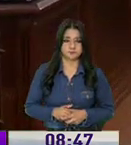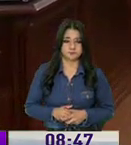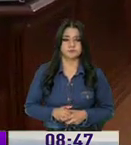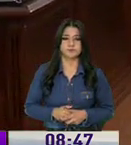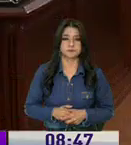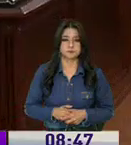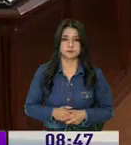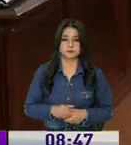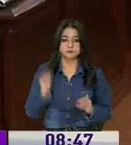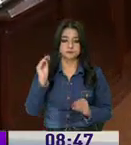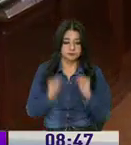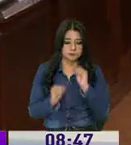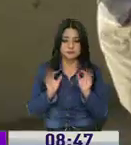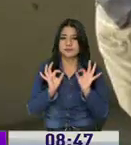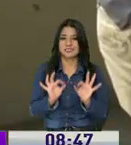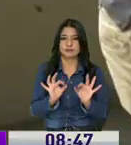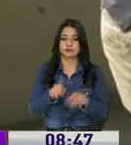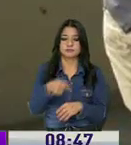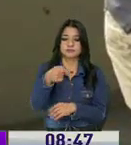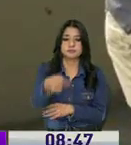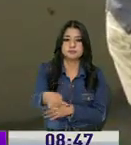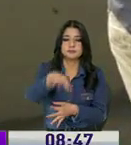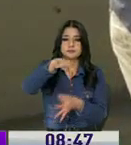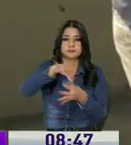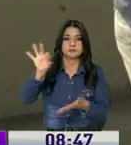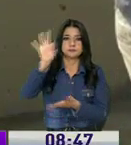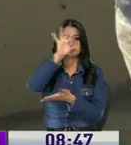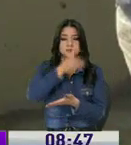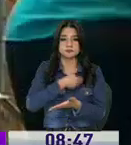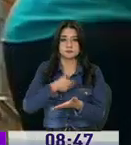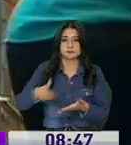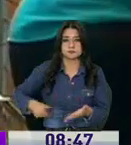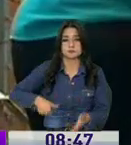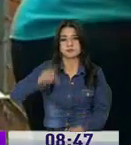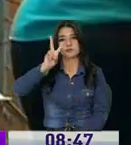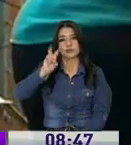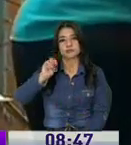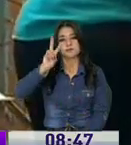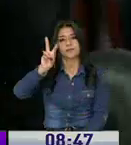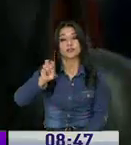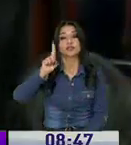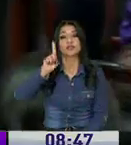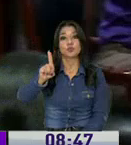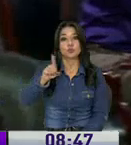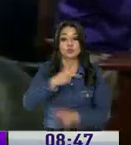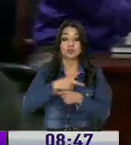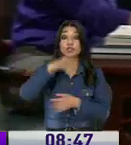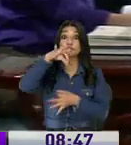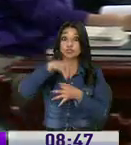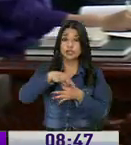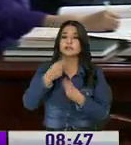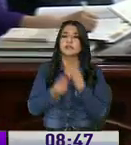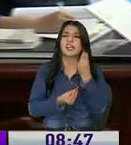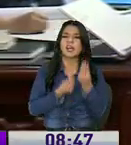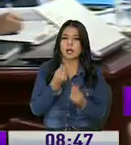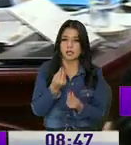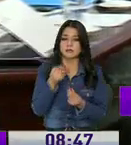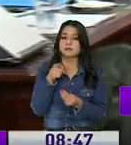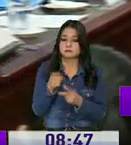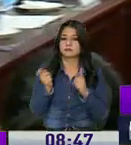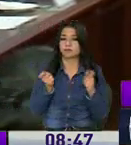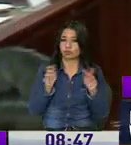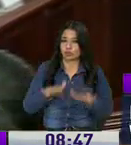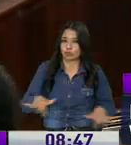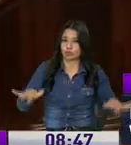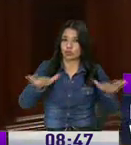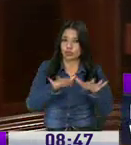Se va armando el rompecabezas para las elecciones presidenciales del 2021 y desde el Consejo Nacional Electoral, organismo rector de los